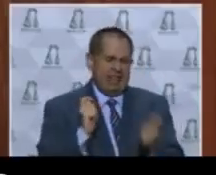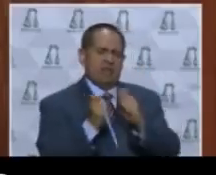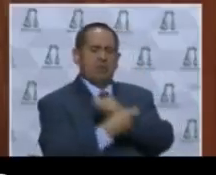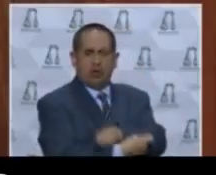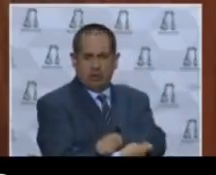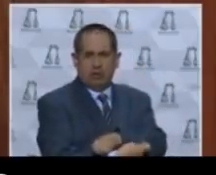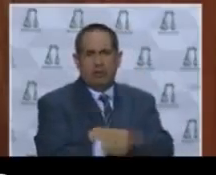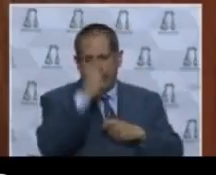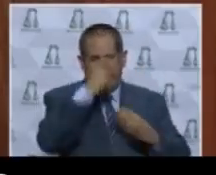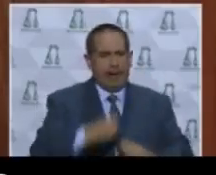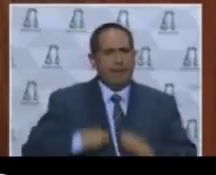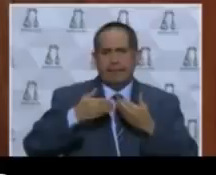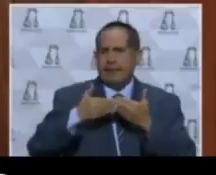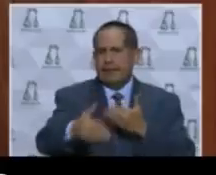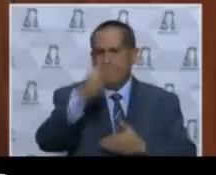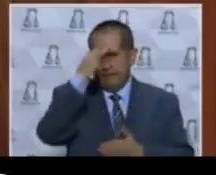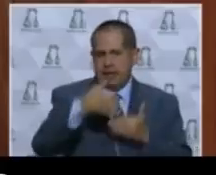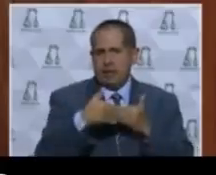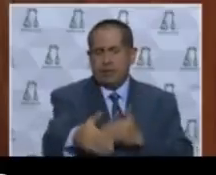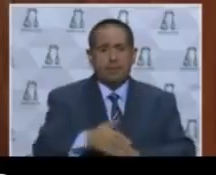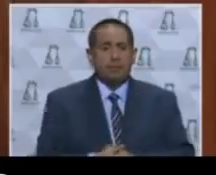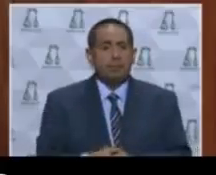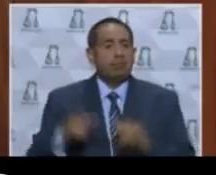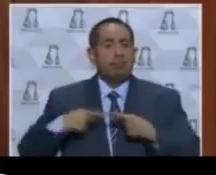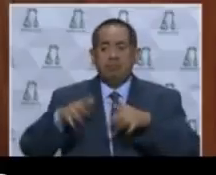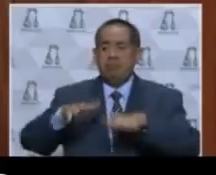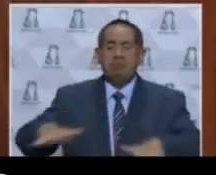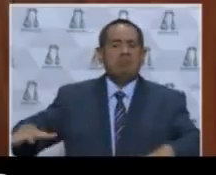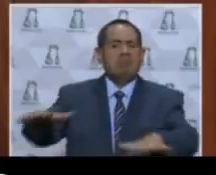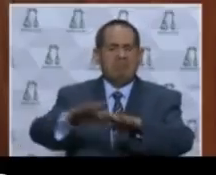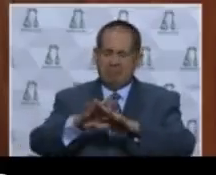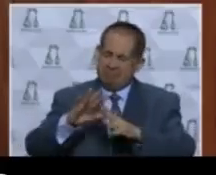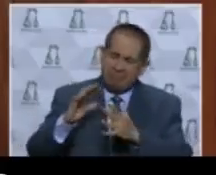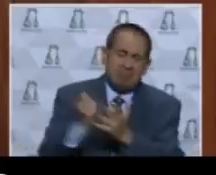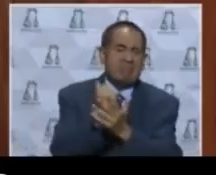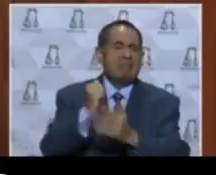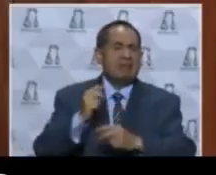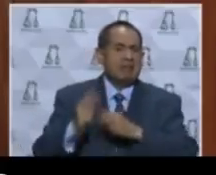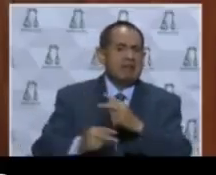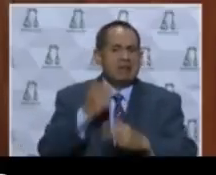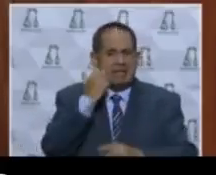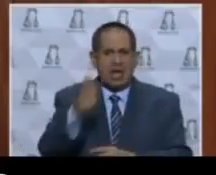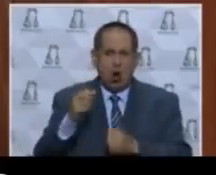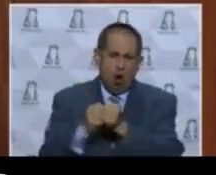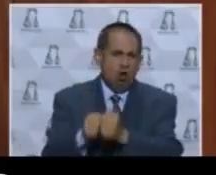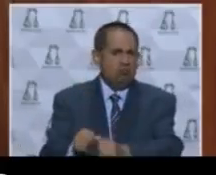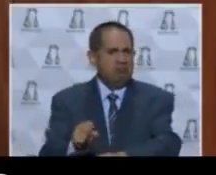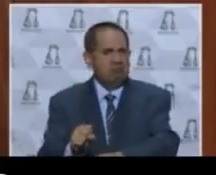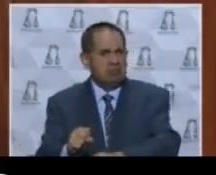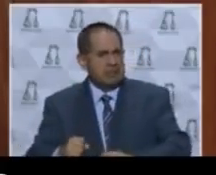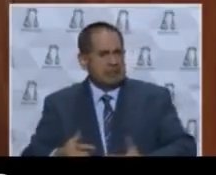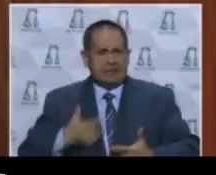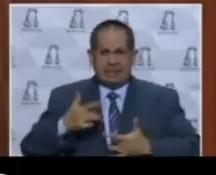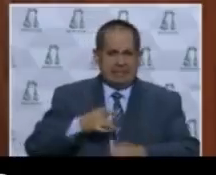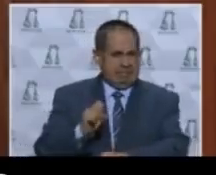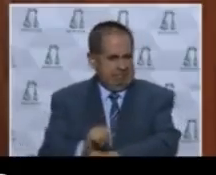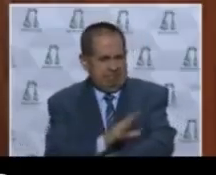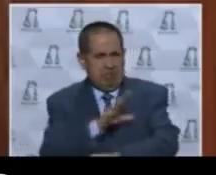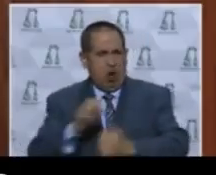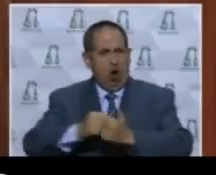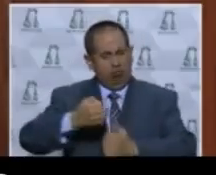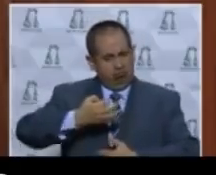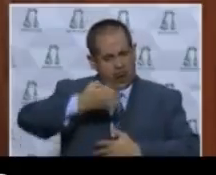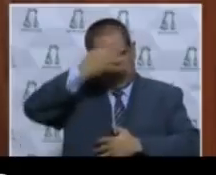pública de méxico el pueblo ha conquistado con energía y dignidad